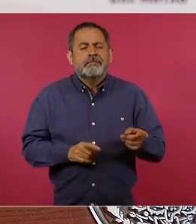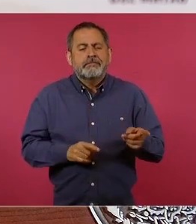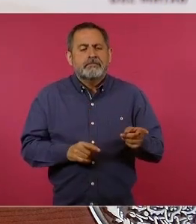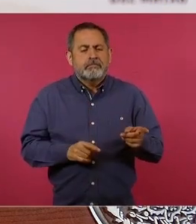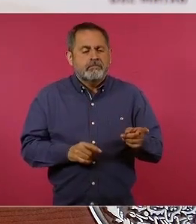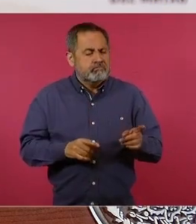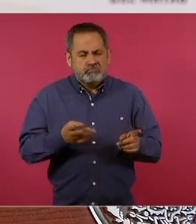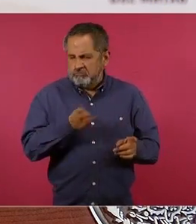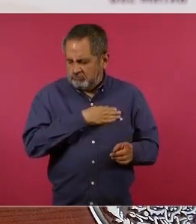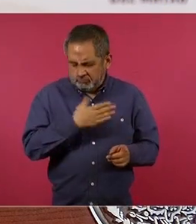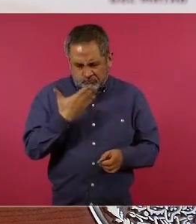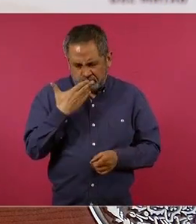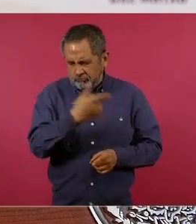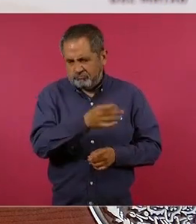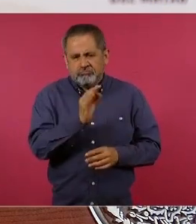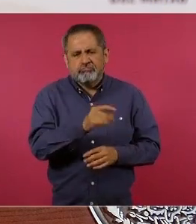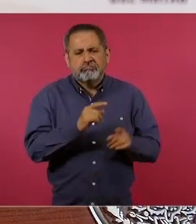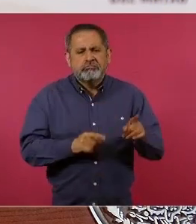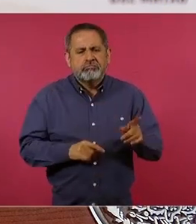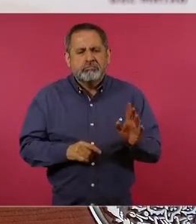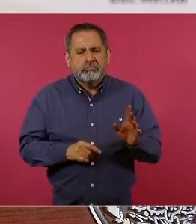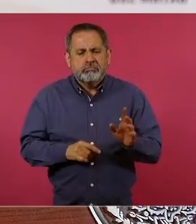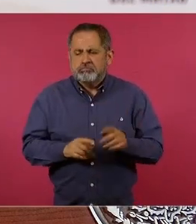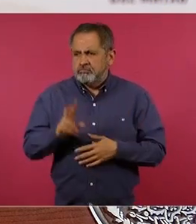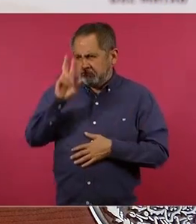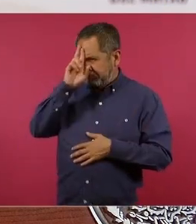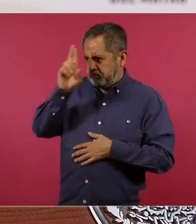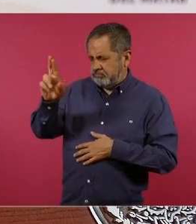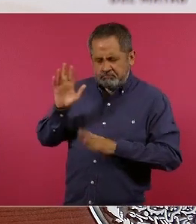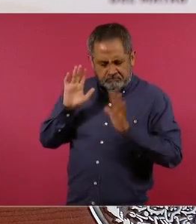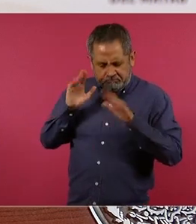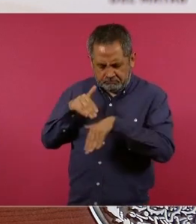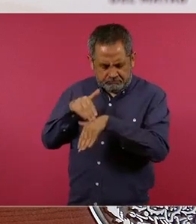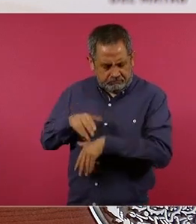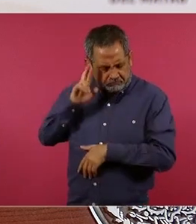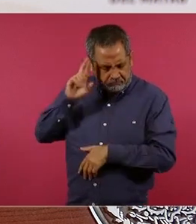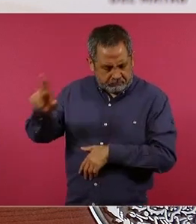y eso es bueno, es institucional,